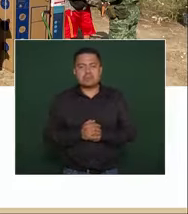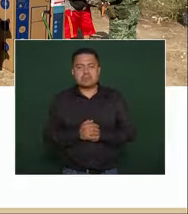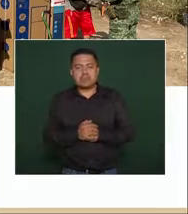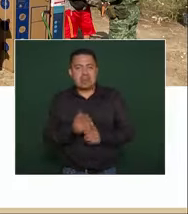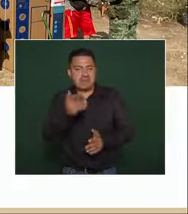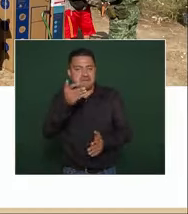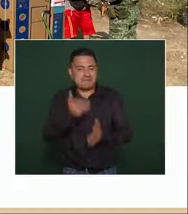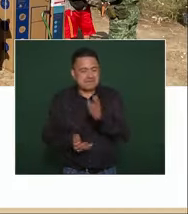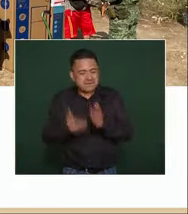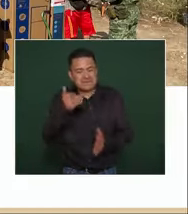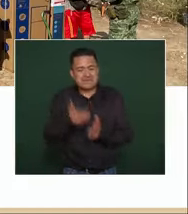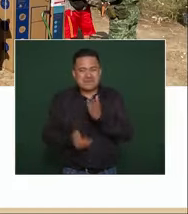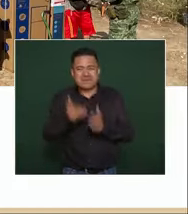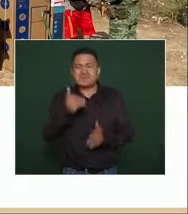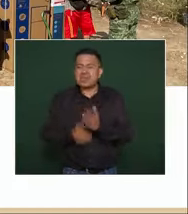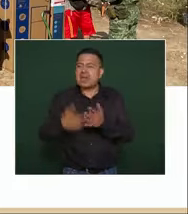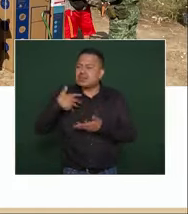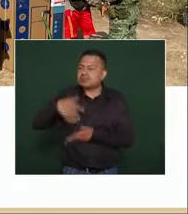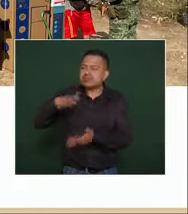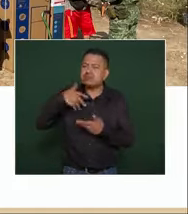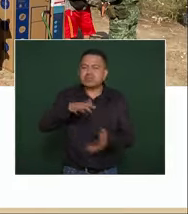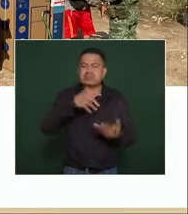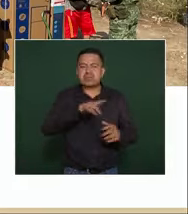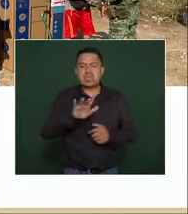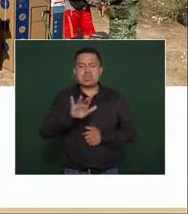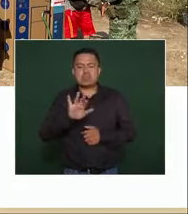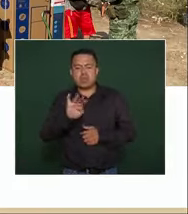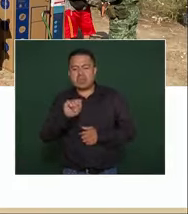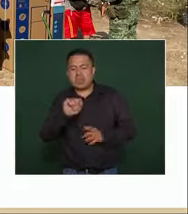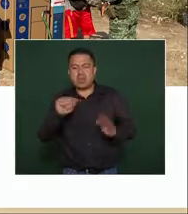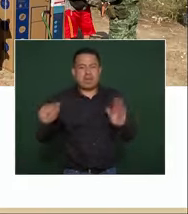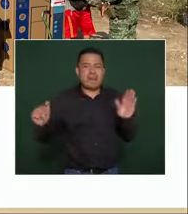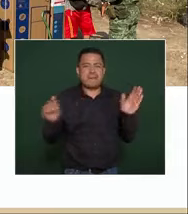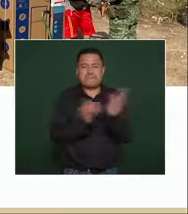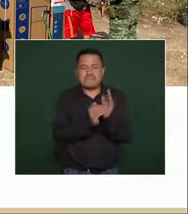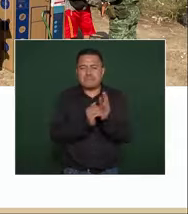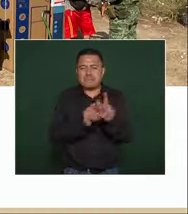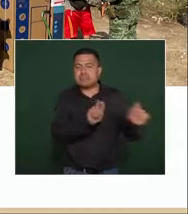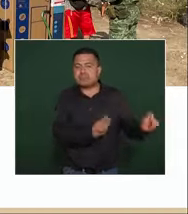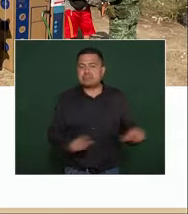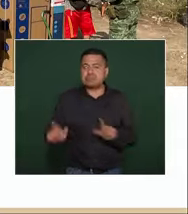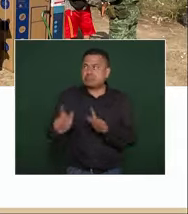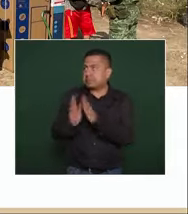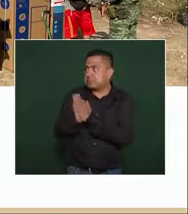Nos faltan por entregar 59.000, adelante por favor,